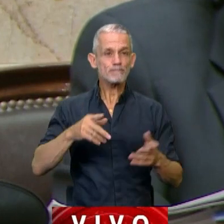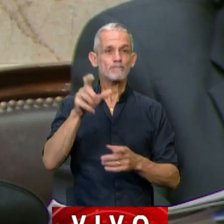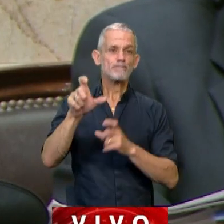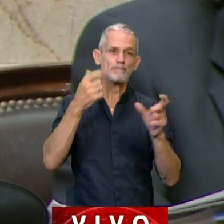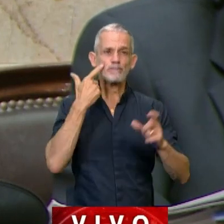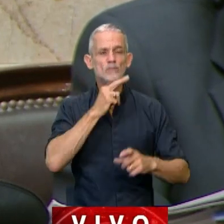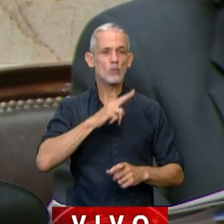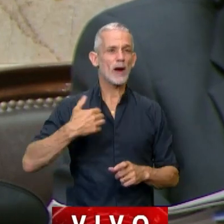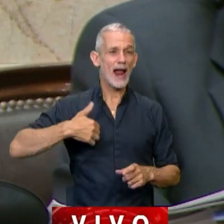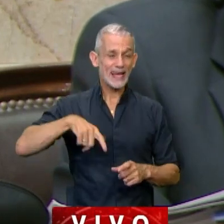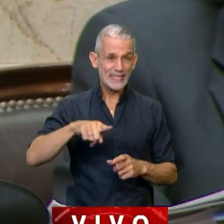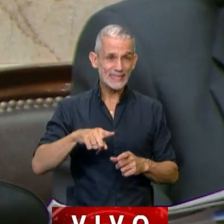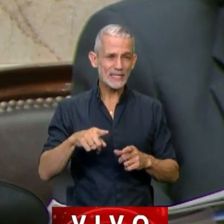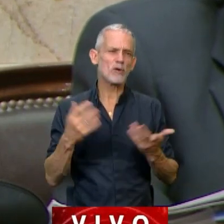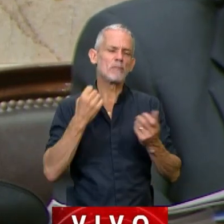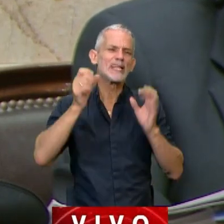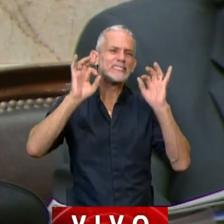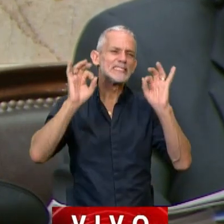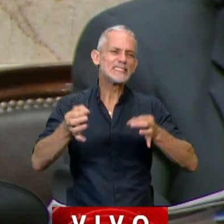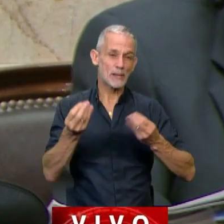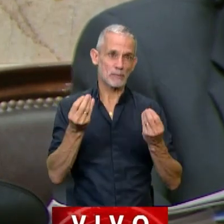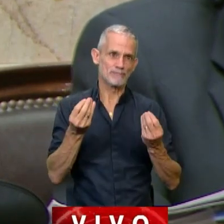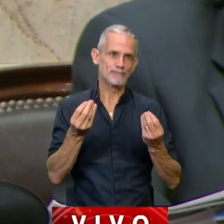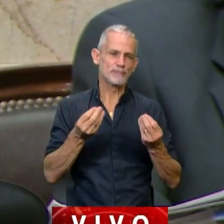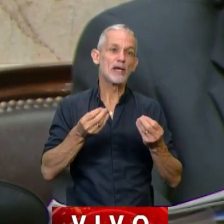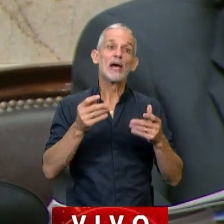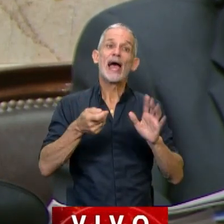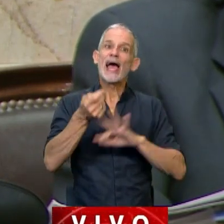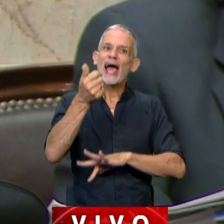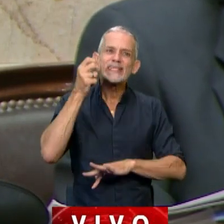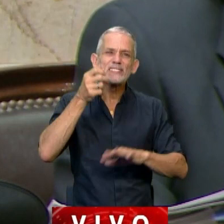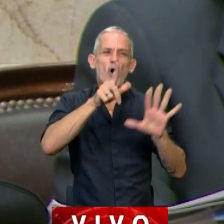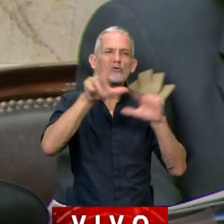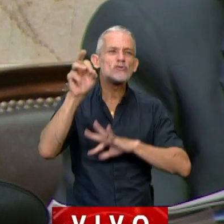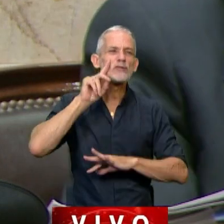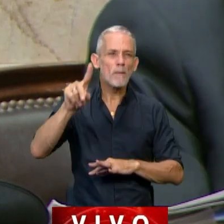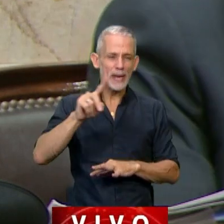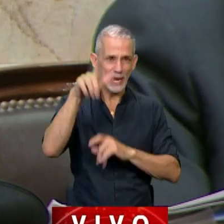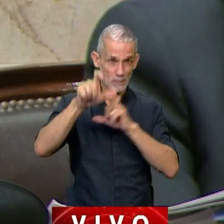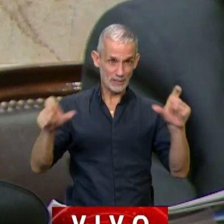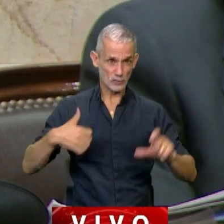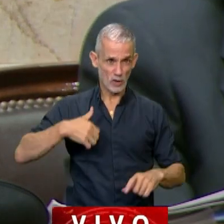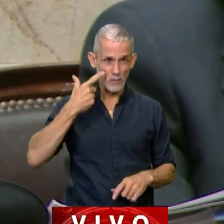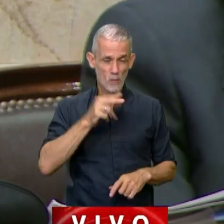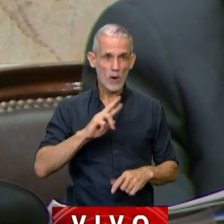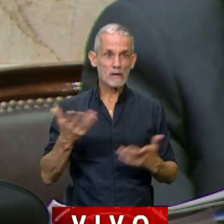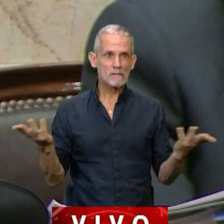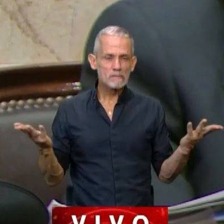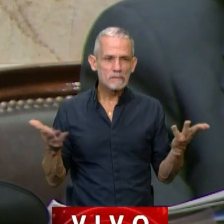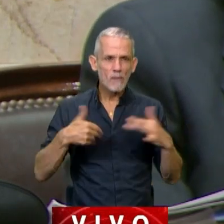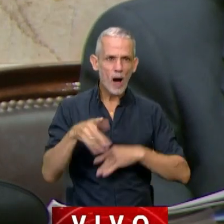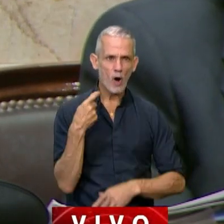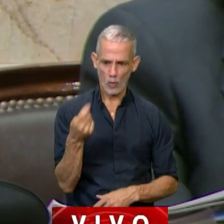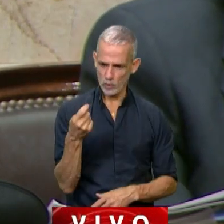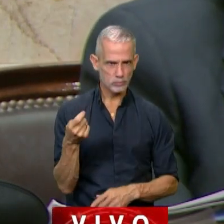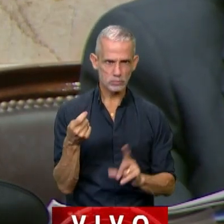argentinos y las argentinas tienen que saber sobre todo esos casi 800.000 argentinos y argentinas que se van a quedar sin